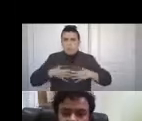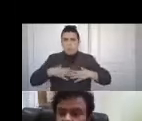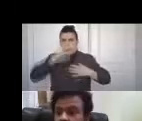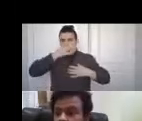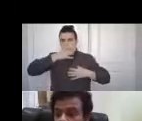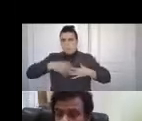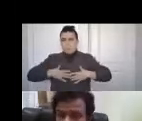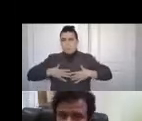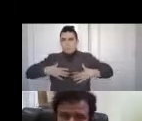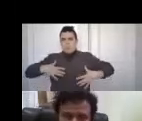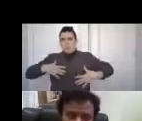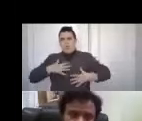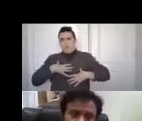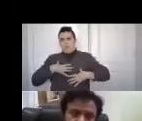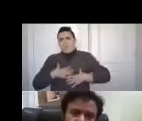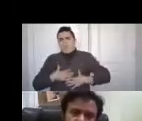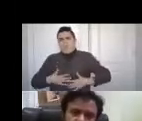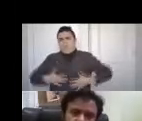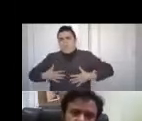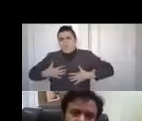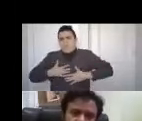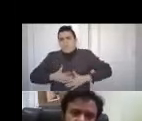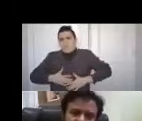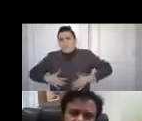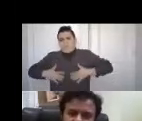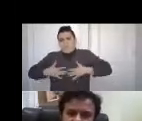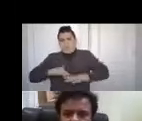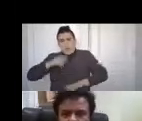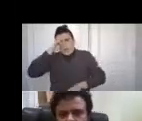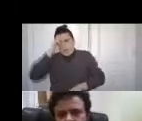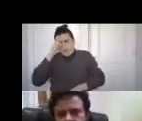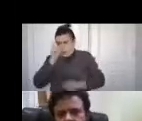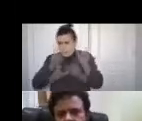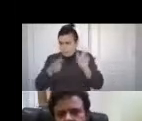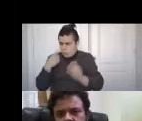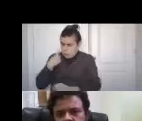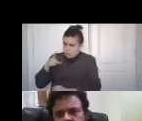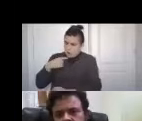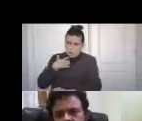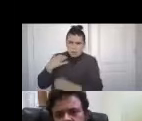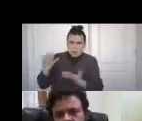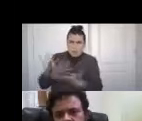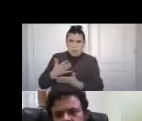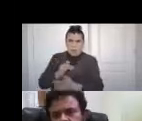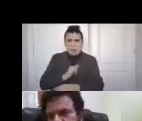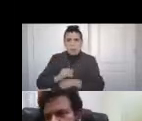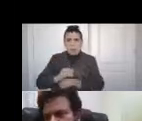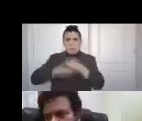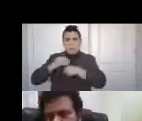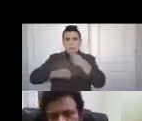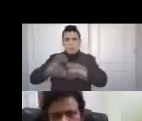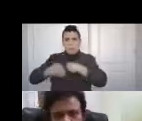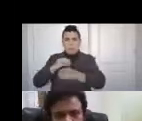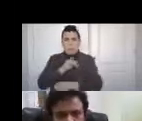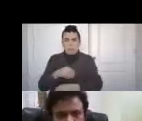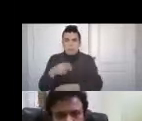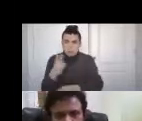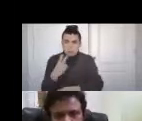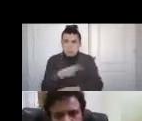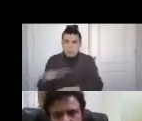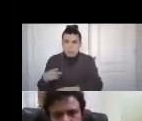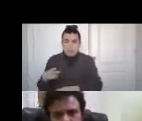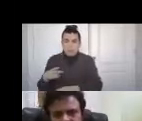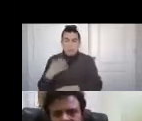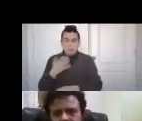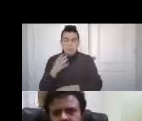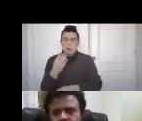agente patógeno desconocido. Y rápidamente, ¿cierto? En 2 semanas, casi 14